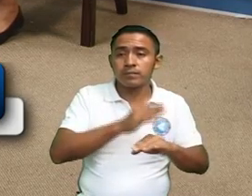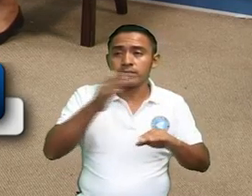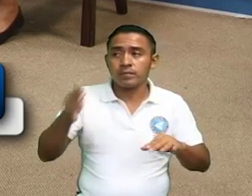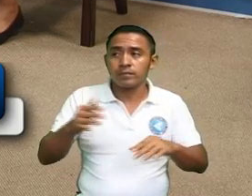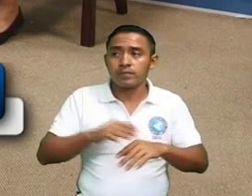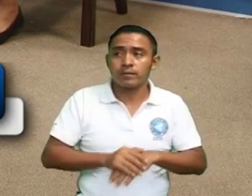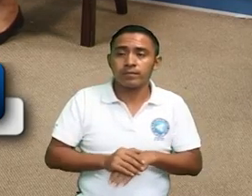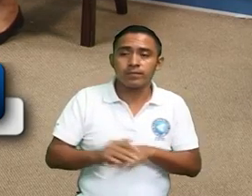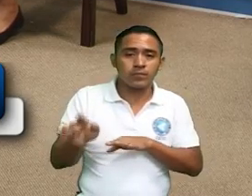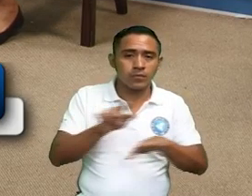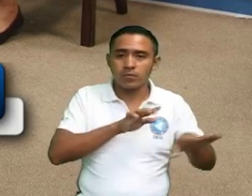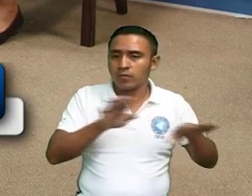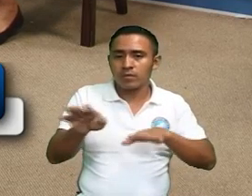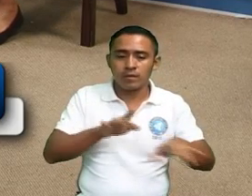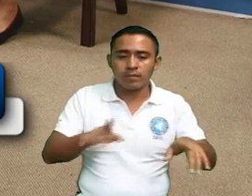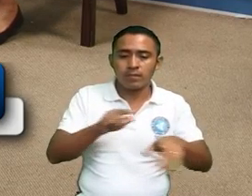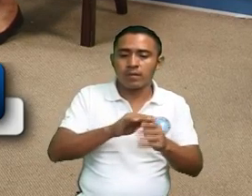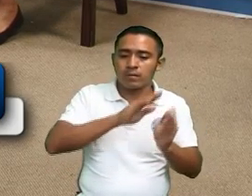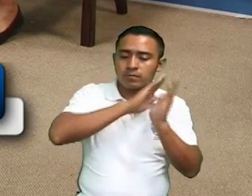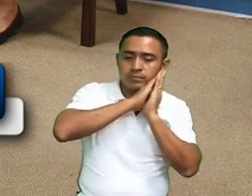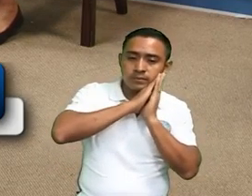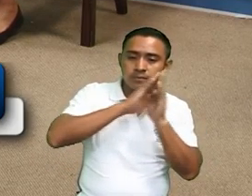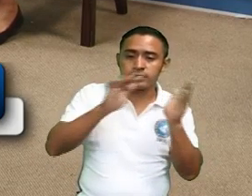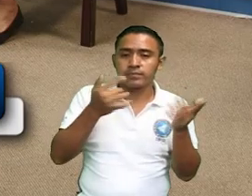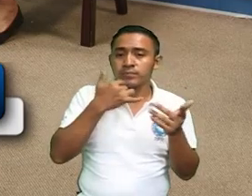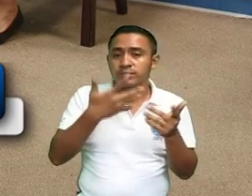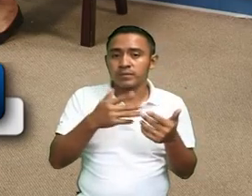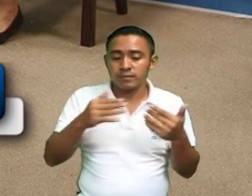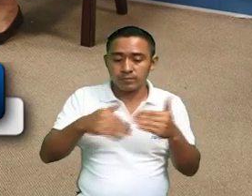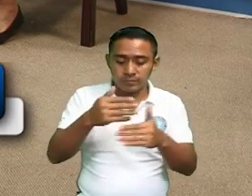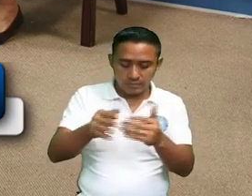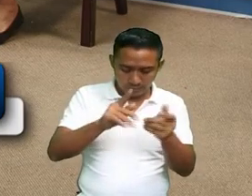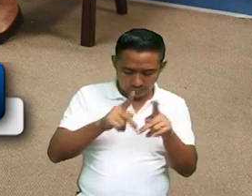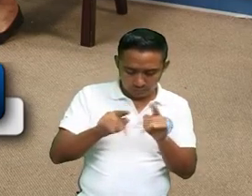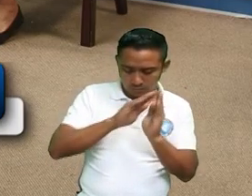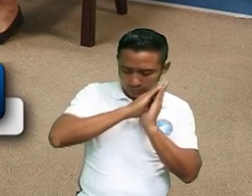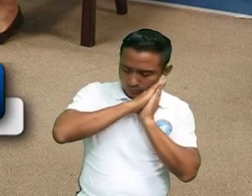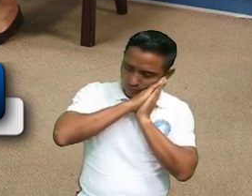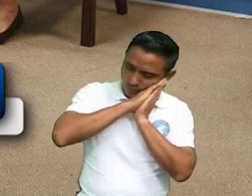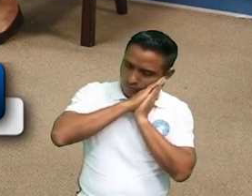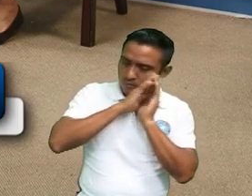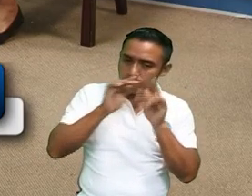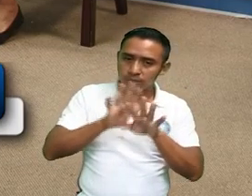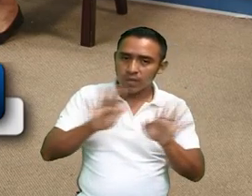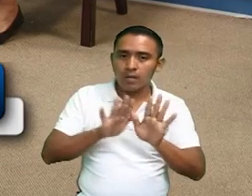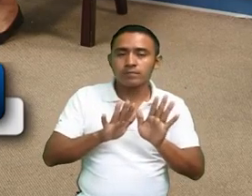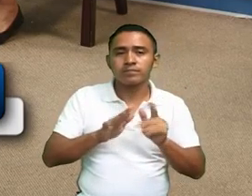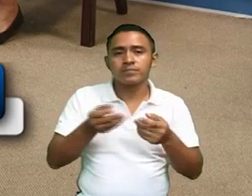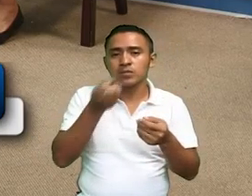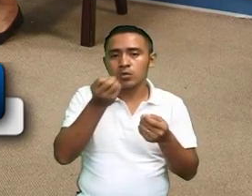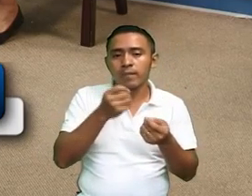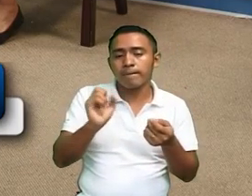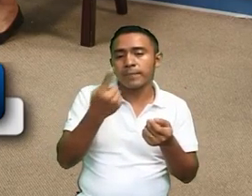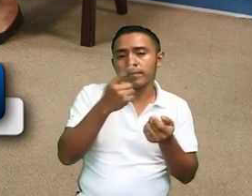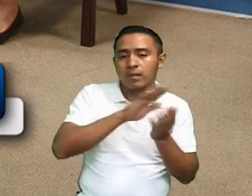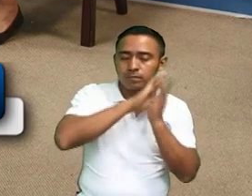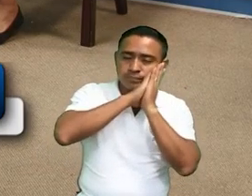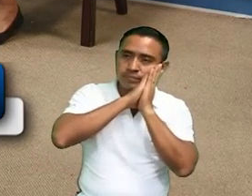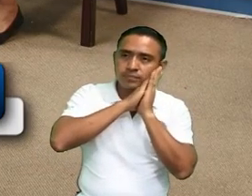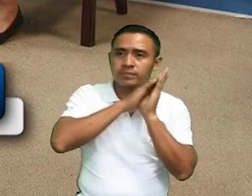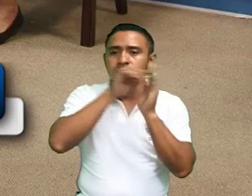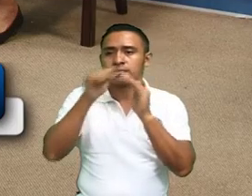que ir a acostarse. ¿Por qué? Porque generalmente en la cena, la persona, ¿qué es lo que hace? Cena y al ratito se va a acostar. Sí, vuelve la